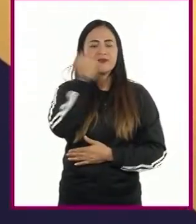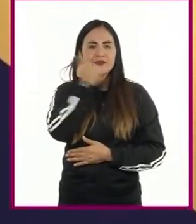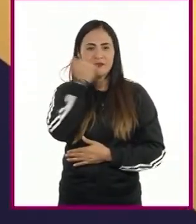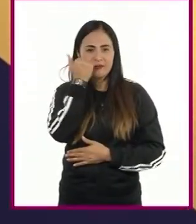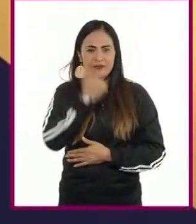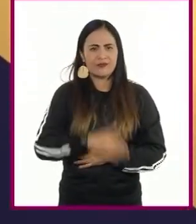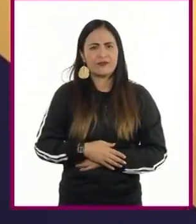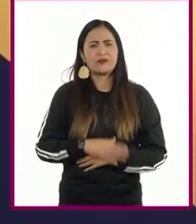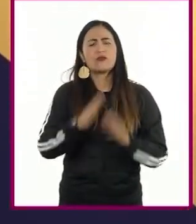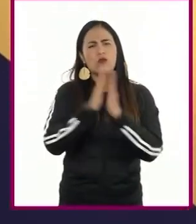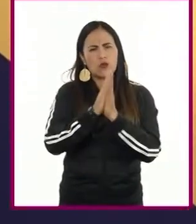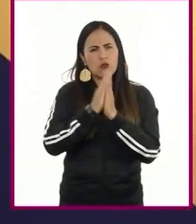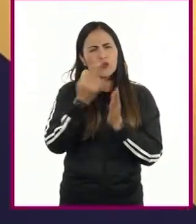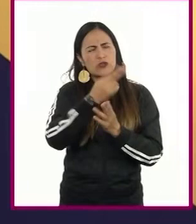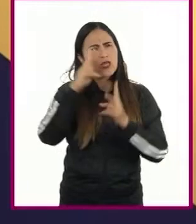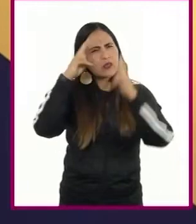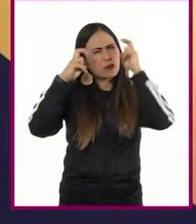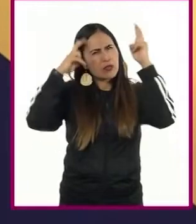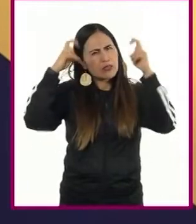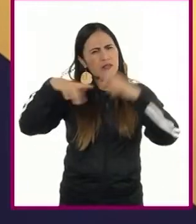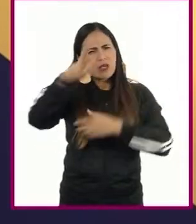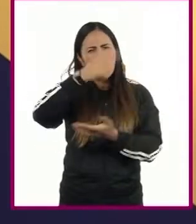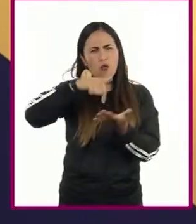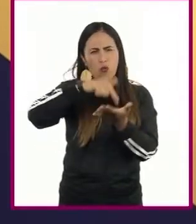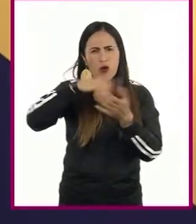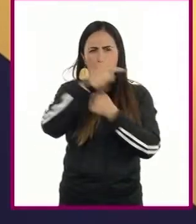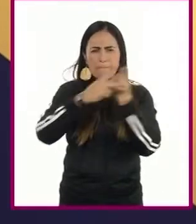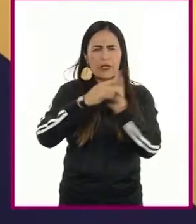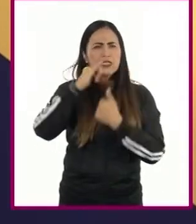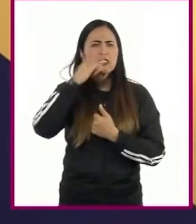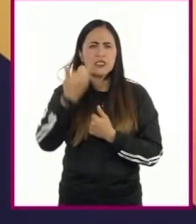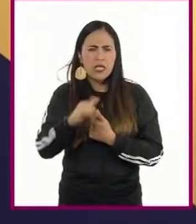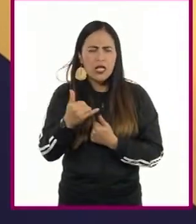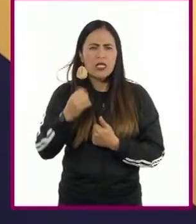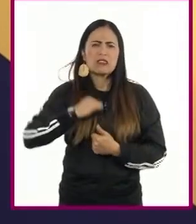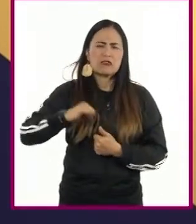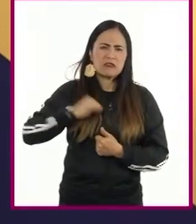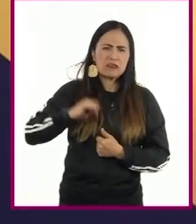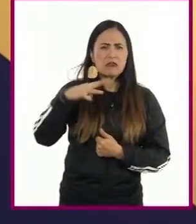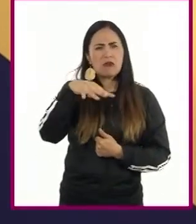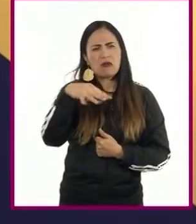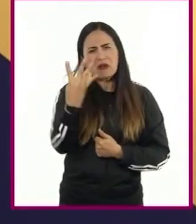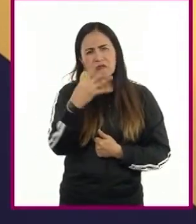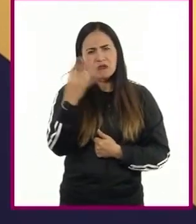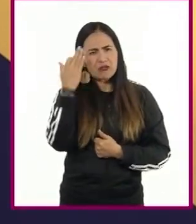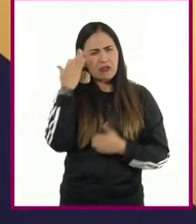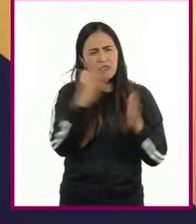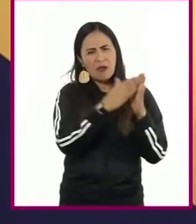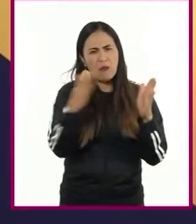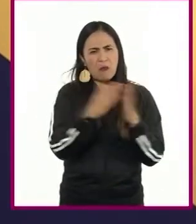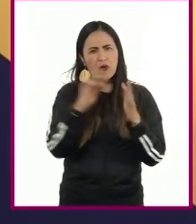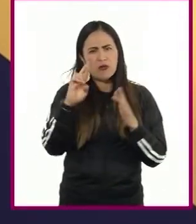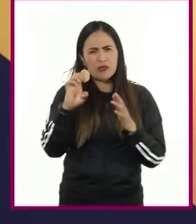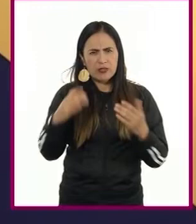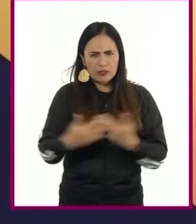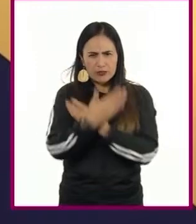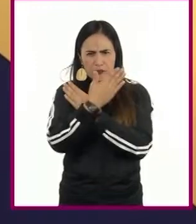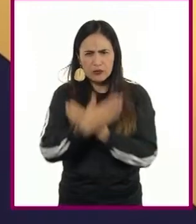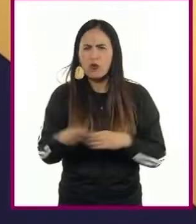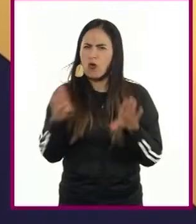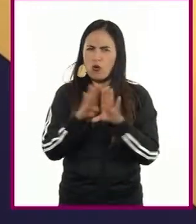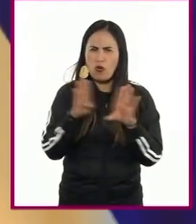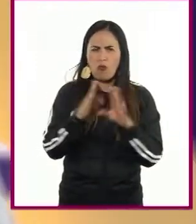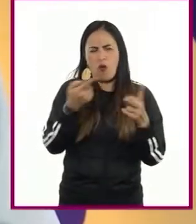pido que nos imaginemos en Italia, hacia el siglo XIV, durante el Renacimiento. ¿Cómo eran las matemáticas de